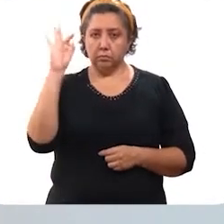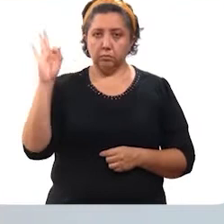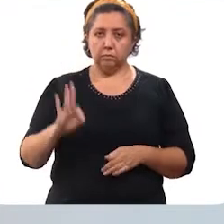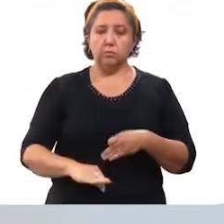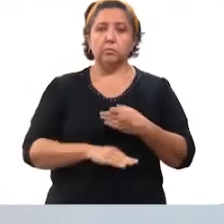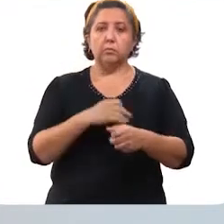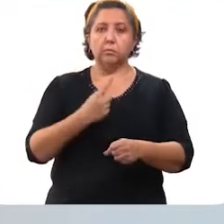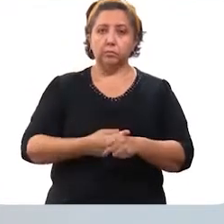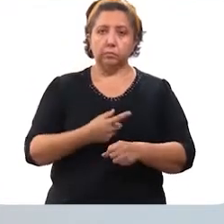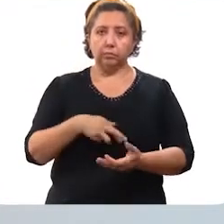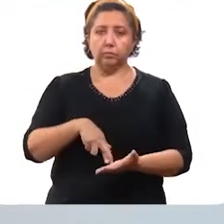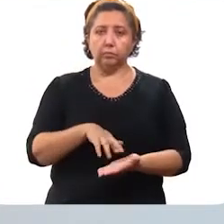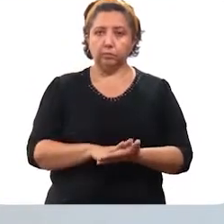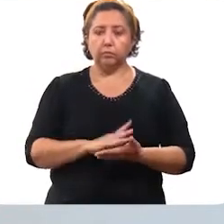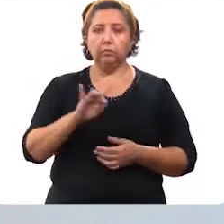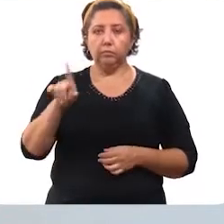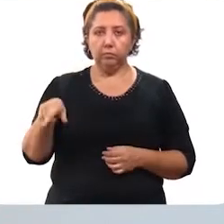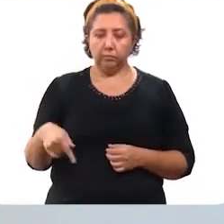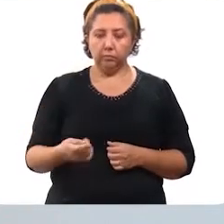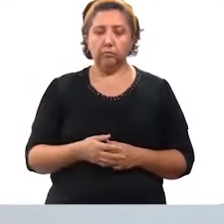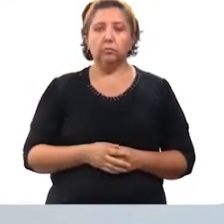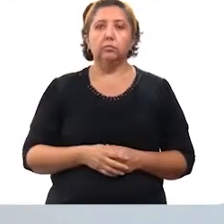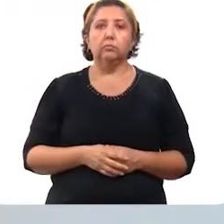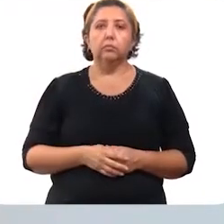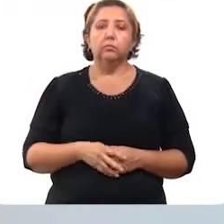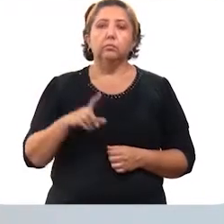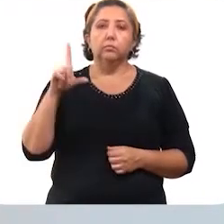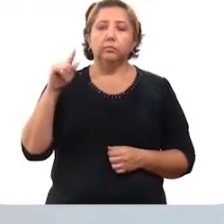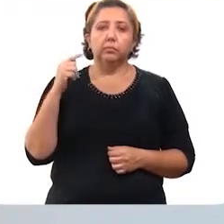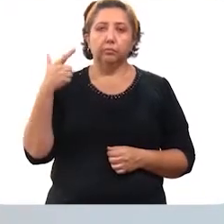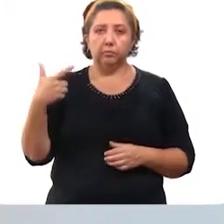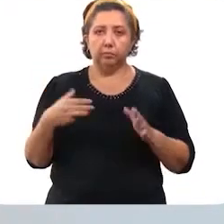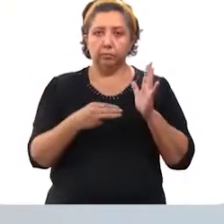91% del total de contagios registrados, que son